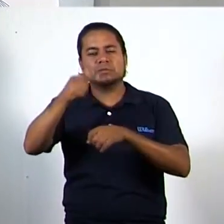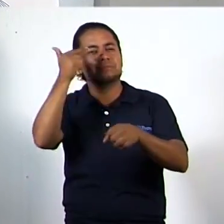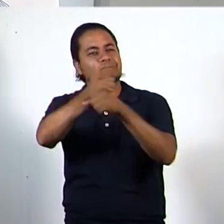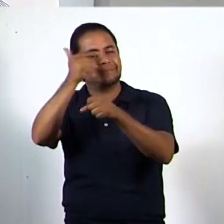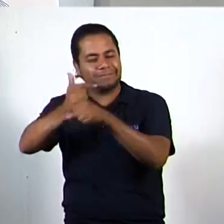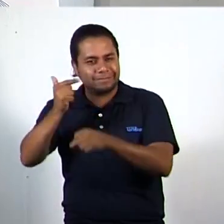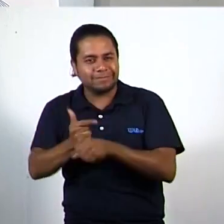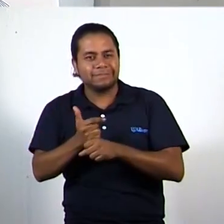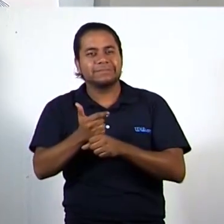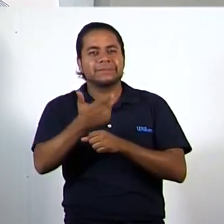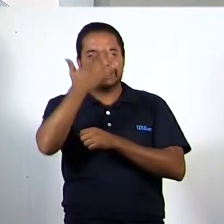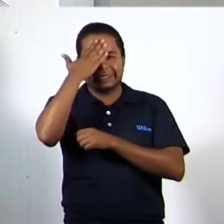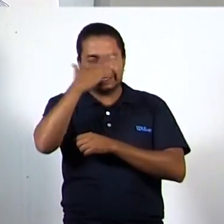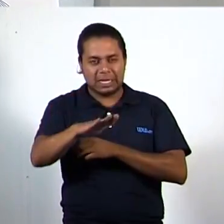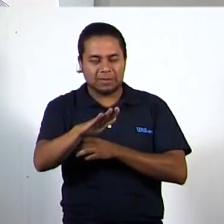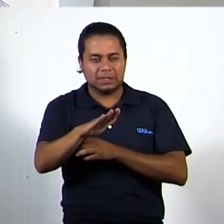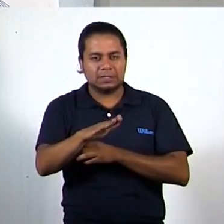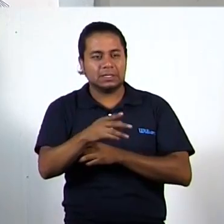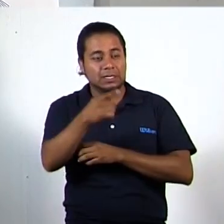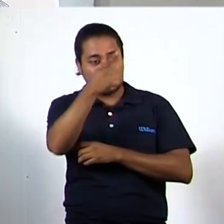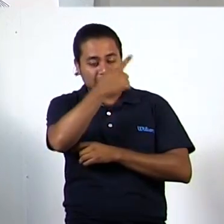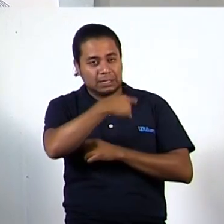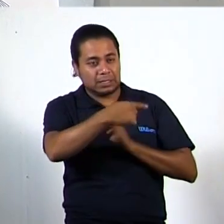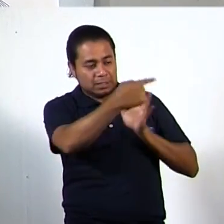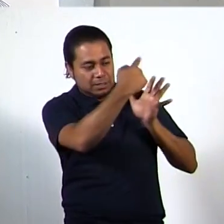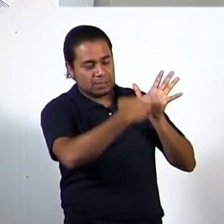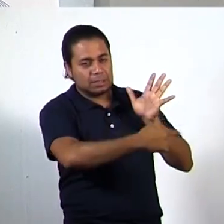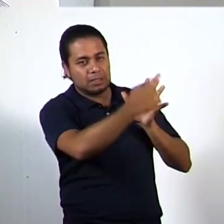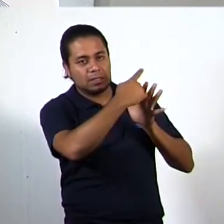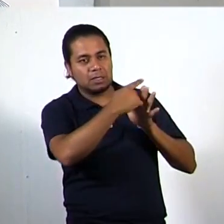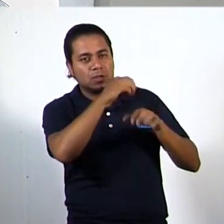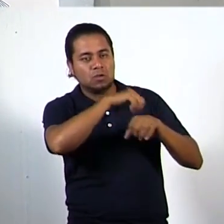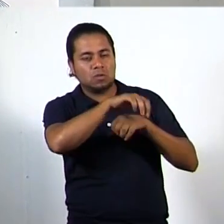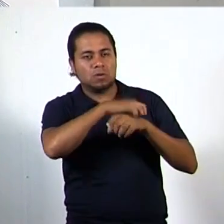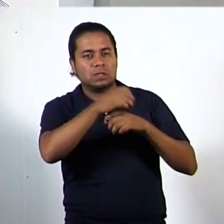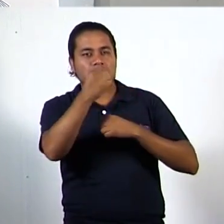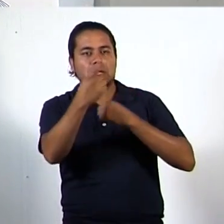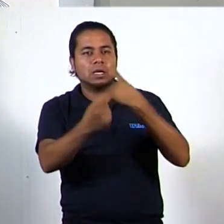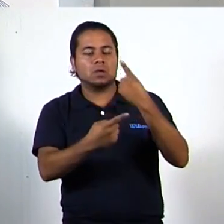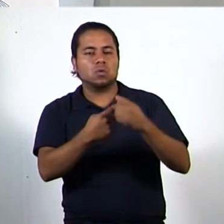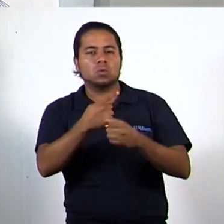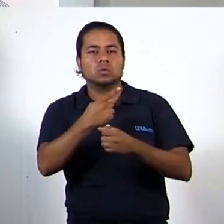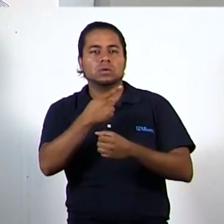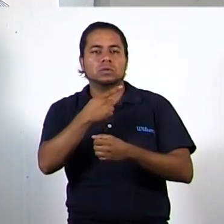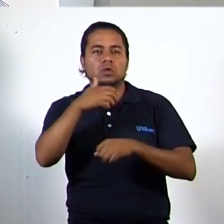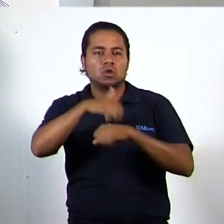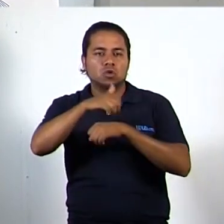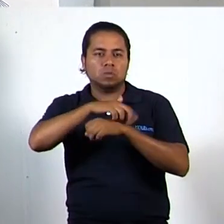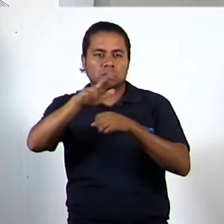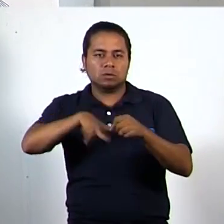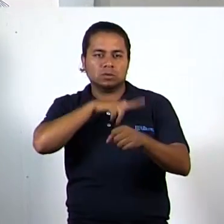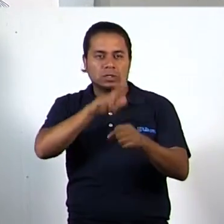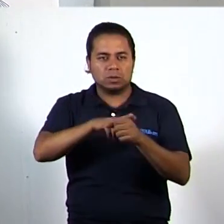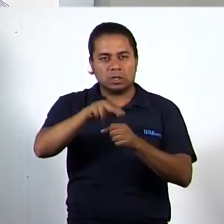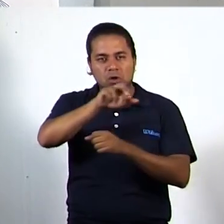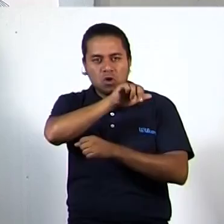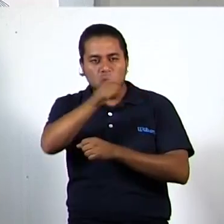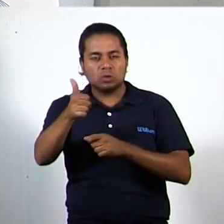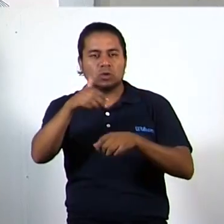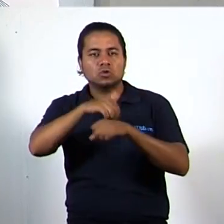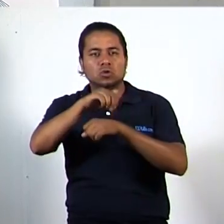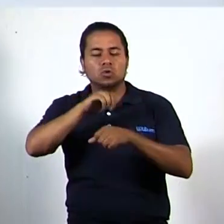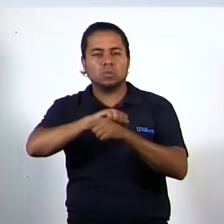reconoces. Muy bien. De estos números, algunos son números naturales, otros son números